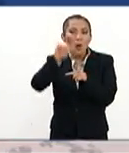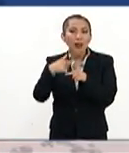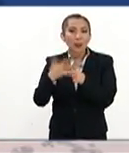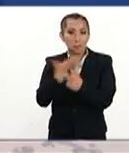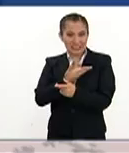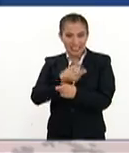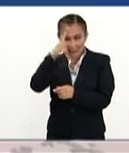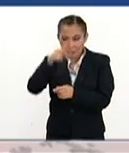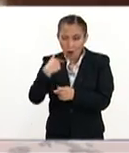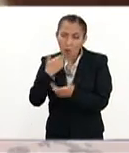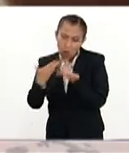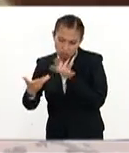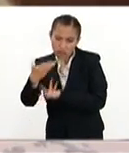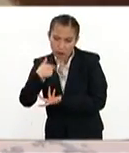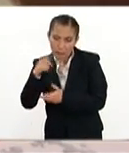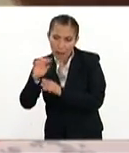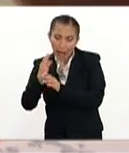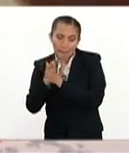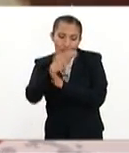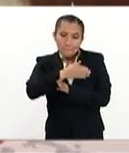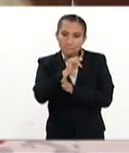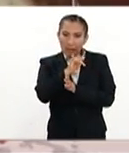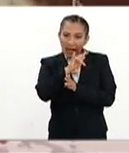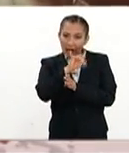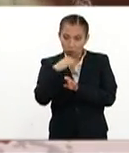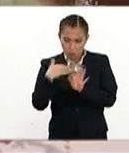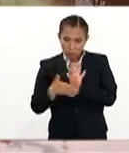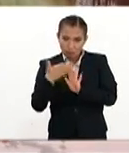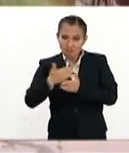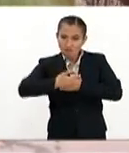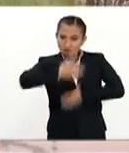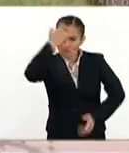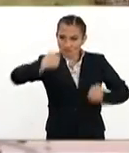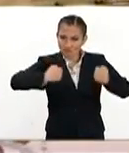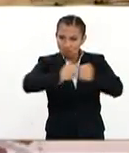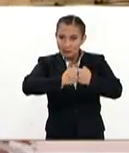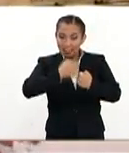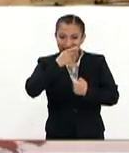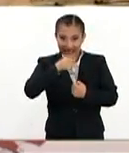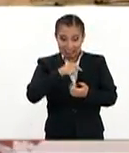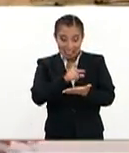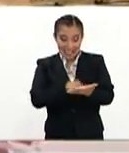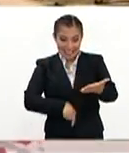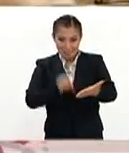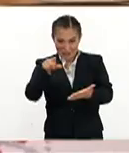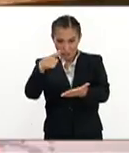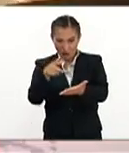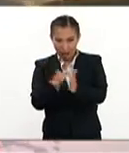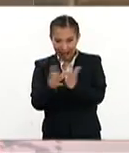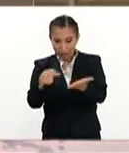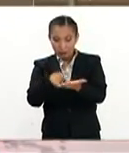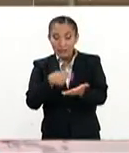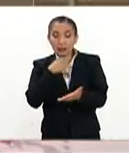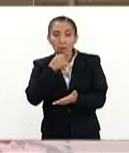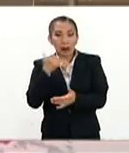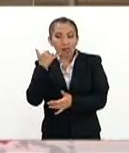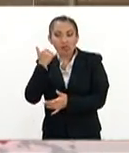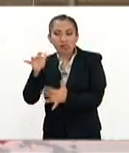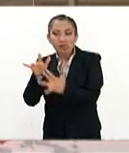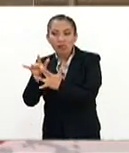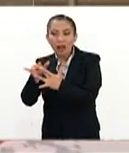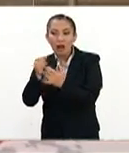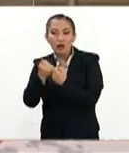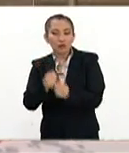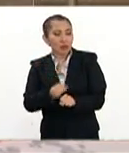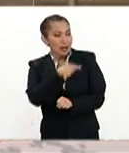presidente de México, Enrique Peña Nieto, que incluía la construcción del muro fronterizo. Según el texto, cuando Kushner comunicó a su